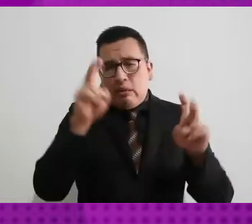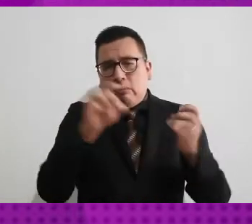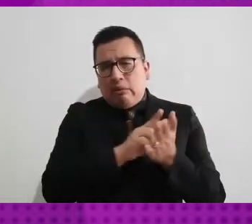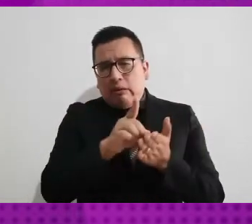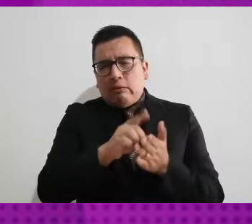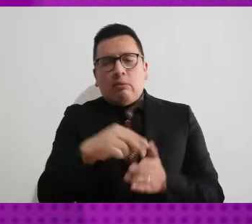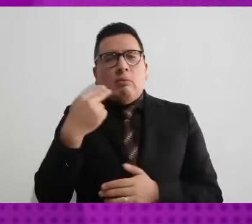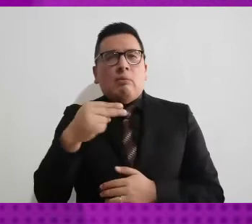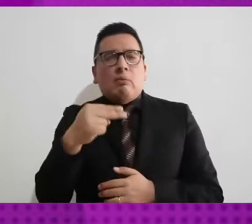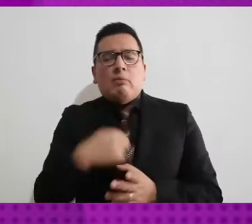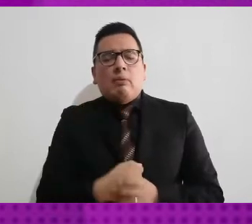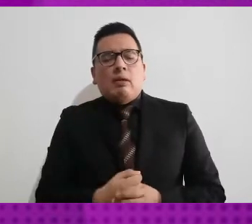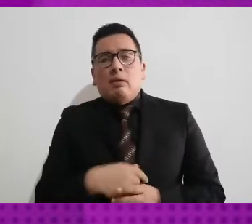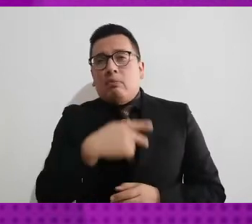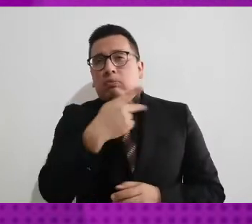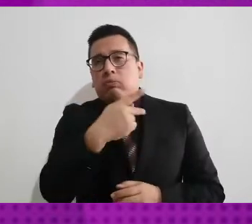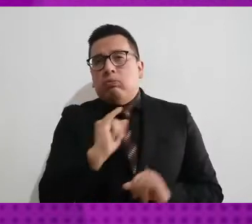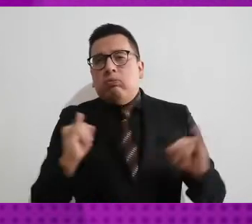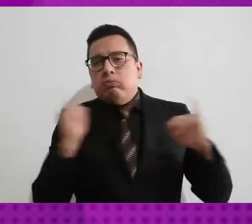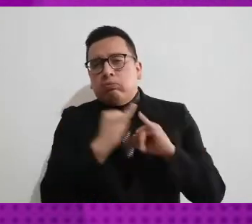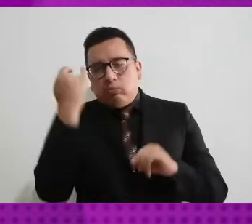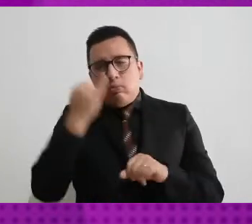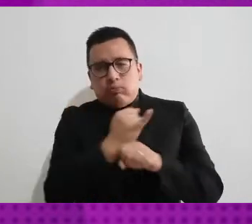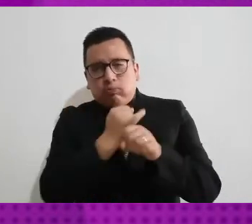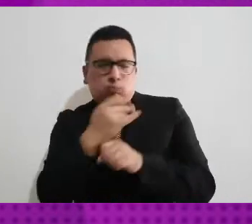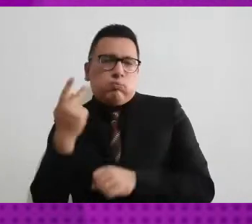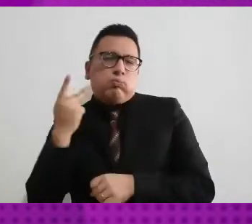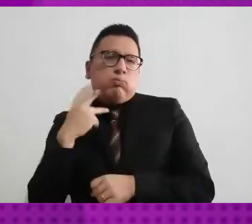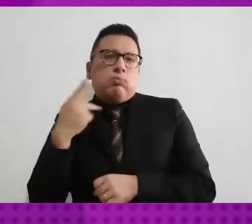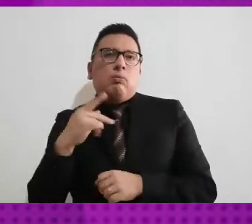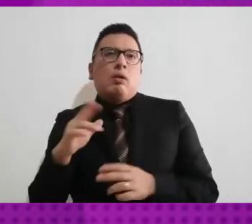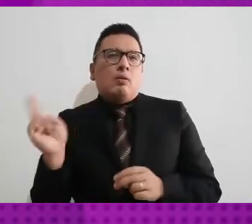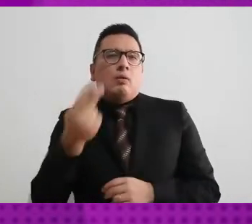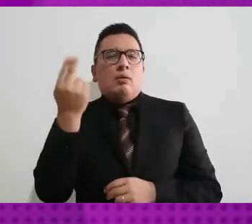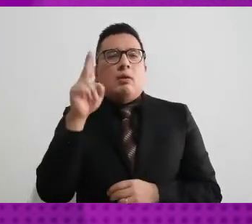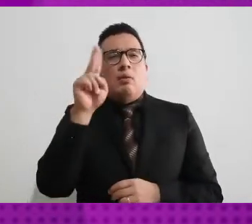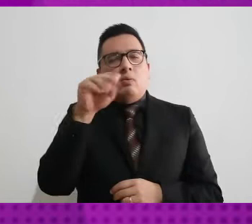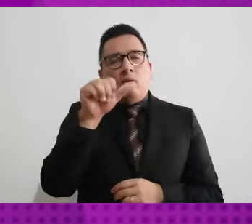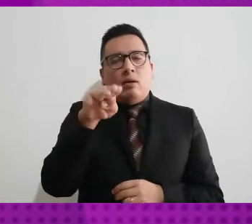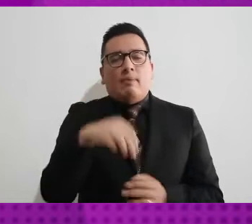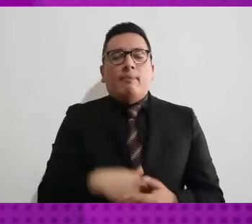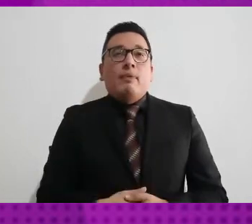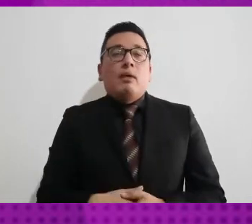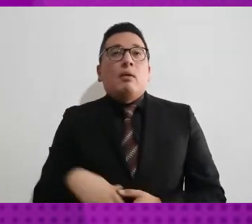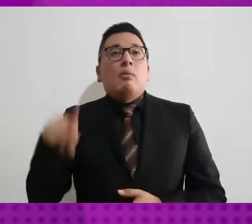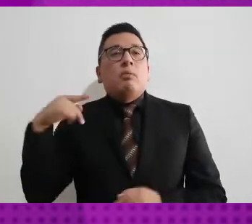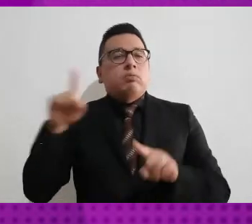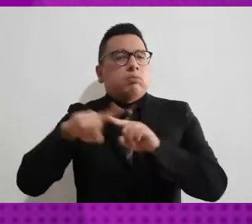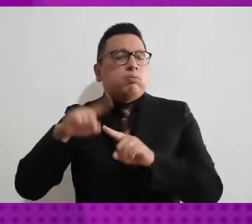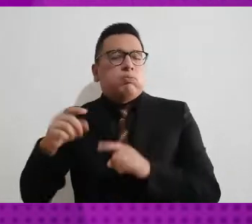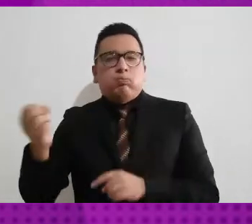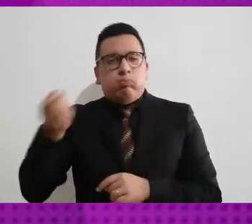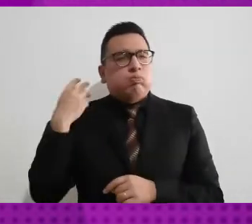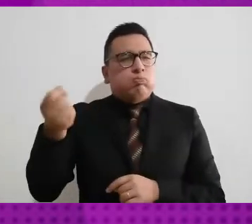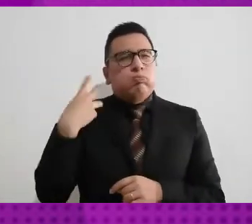Mexicana de Derecho Electoral del Instituto de Investigaciones Jurídicas de la UNAM. Ha sido ponente en